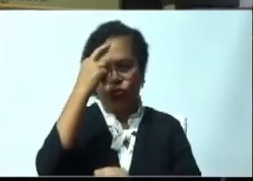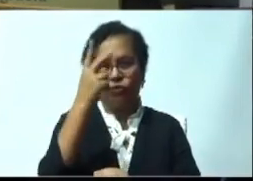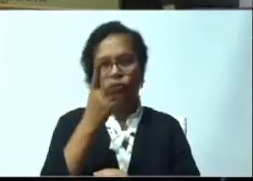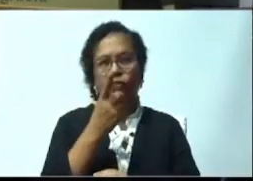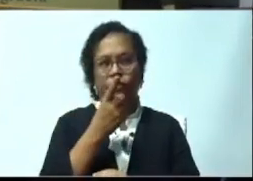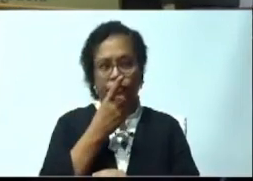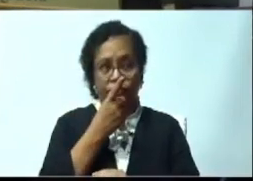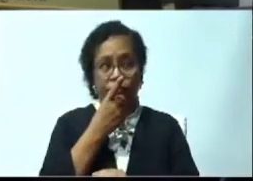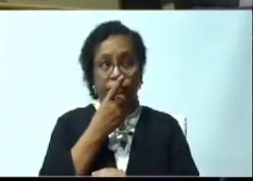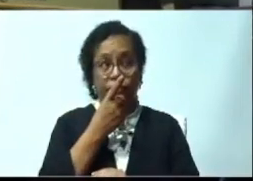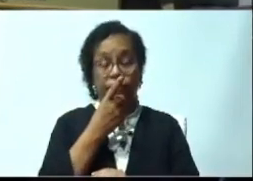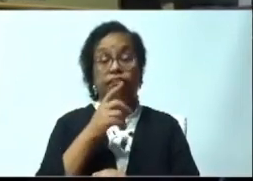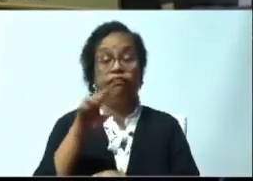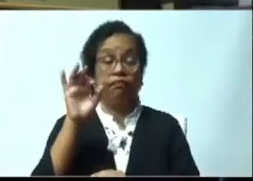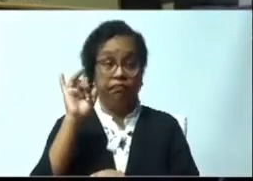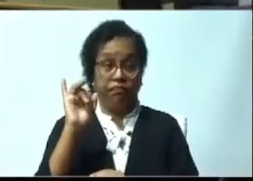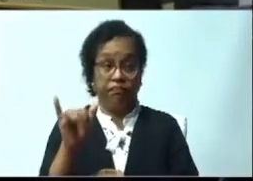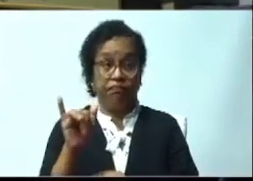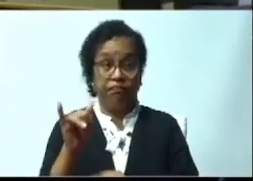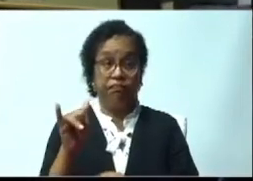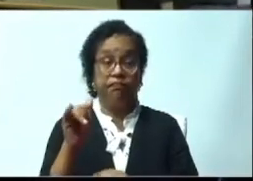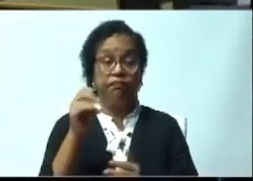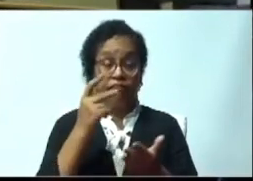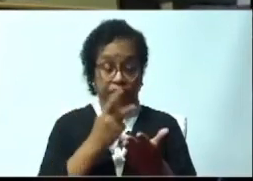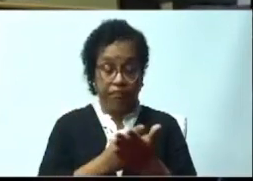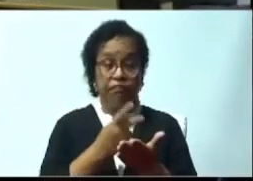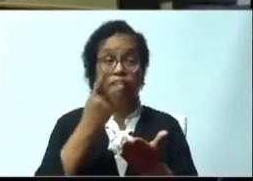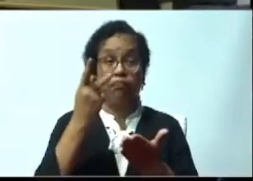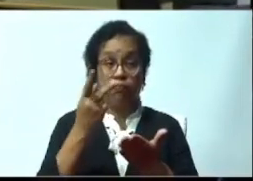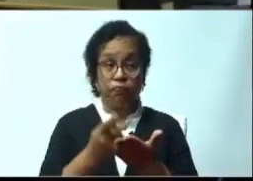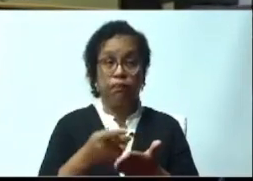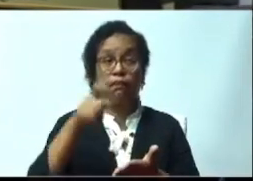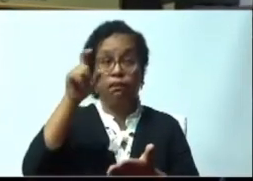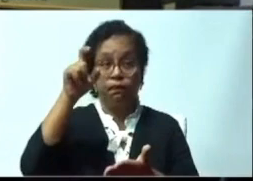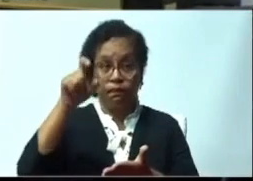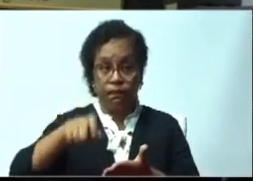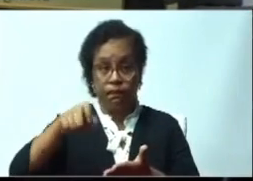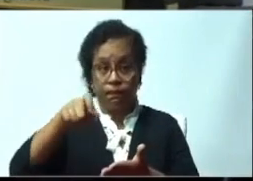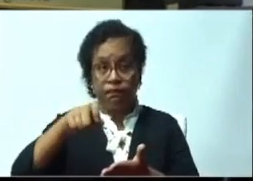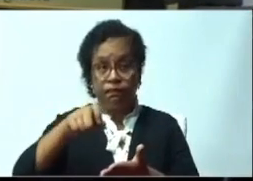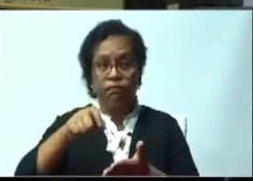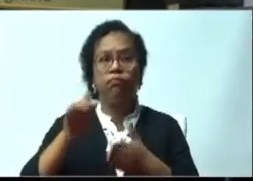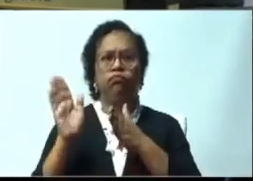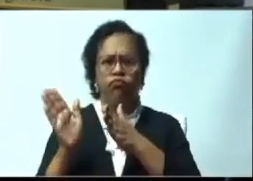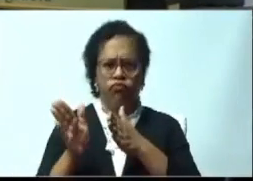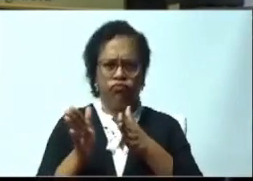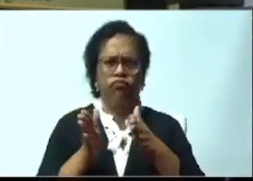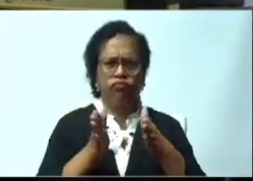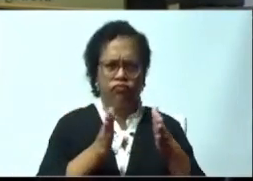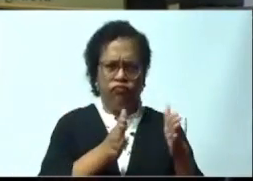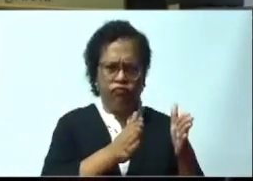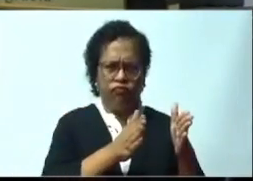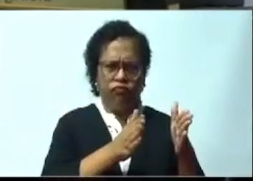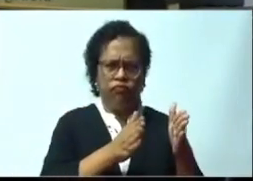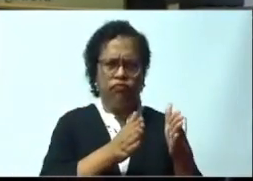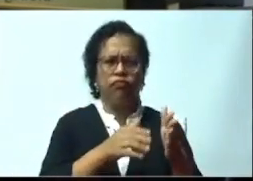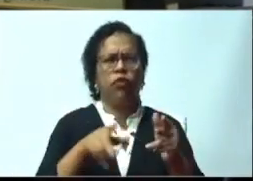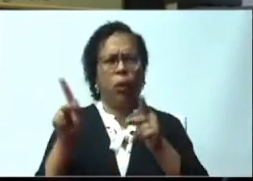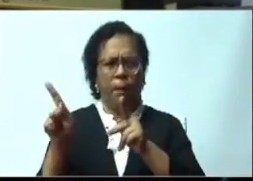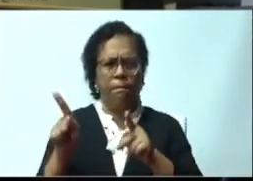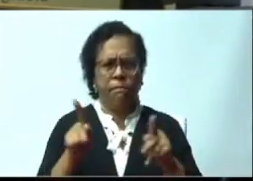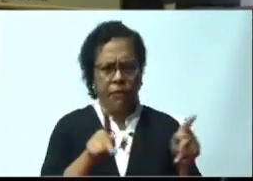el presupuesto debe trazar la ruta crítica de lo que debe ser los planes,